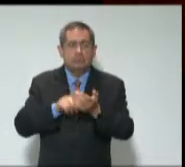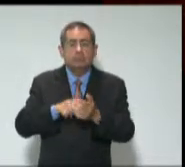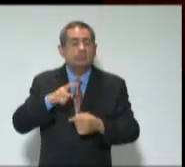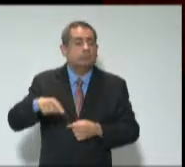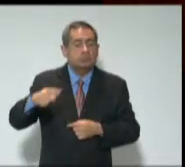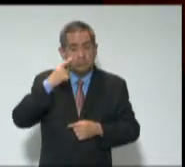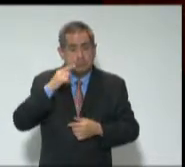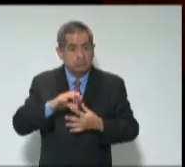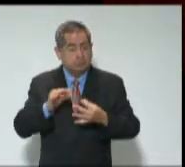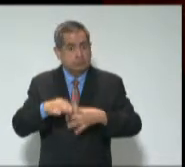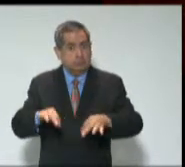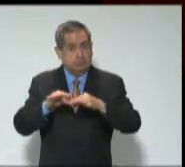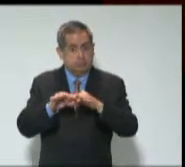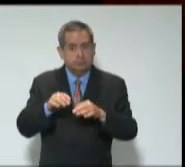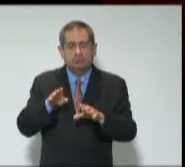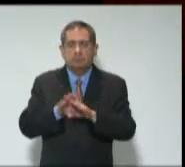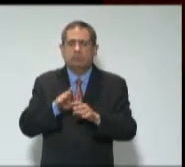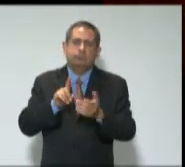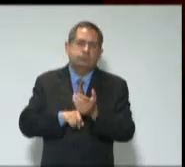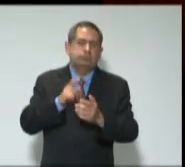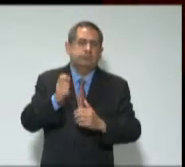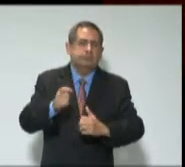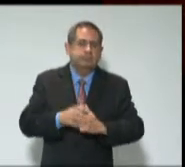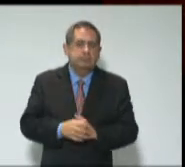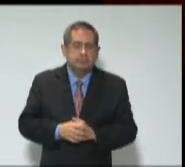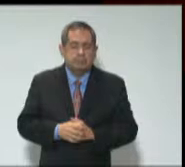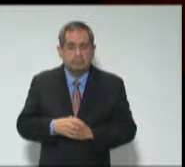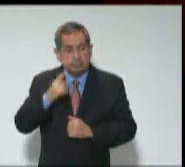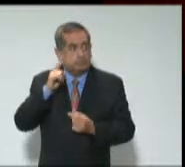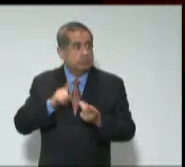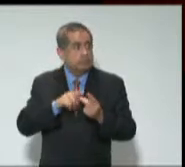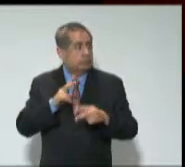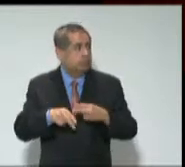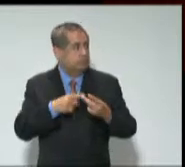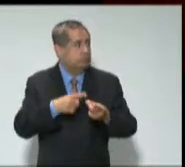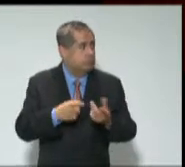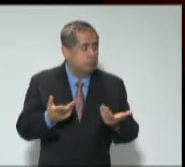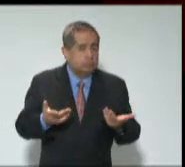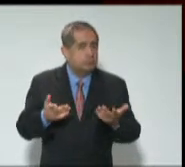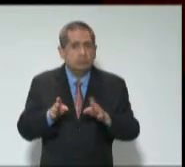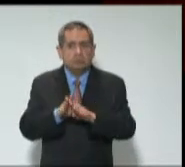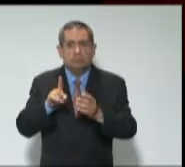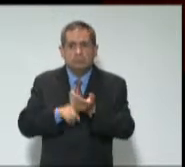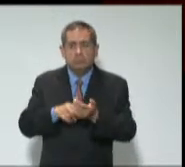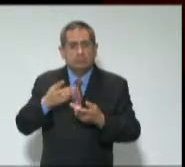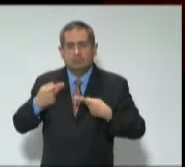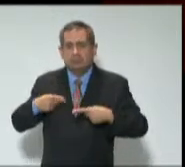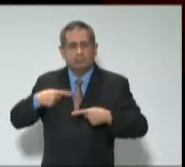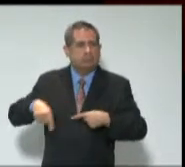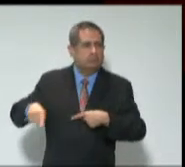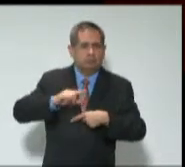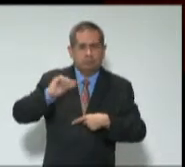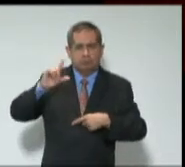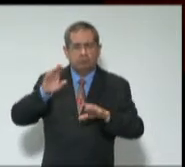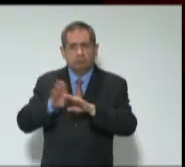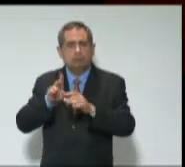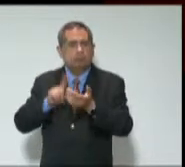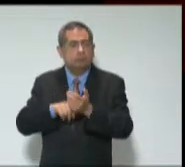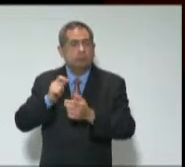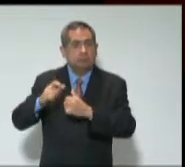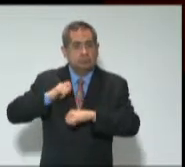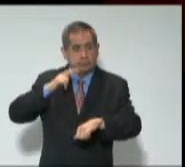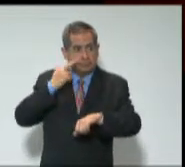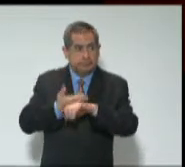contención los riesgos que se enfrentan a donde acudir así como las medidas adoptadas por las autoridades en especial por